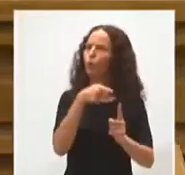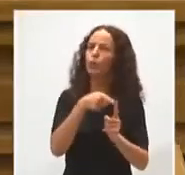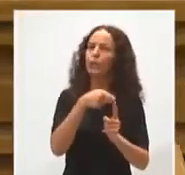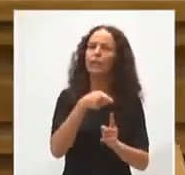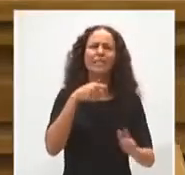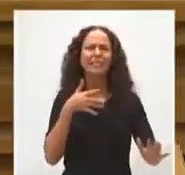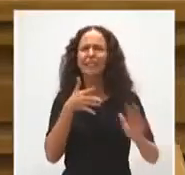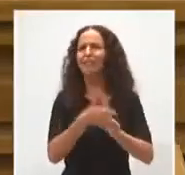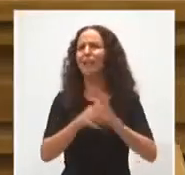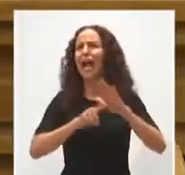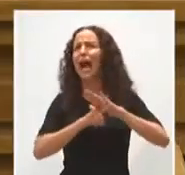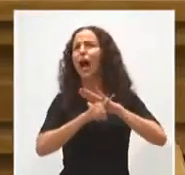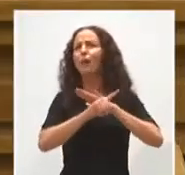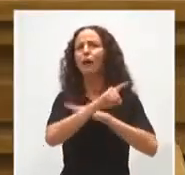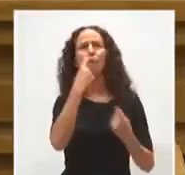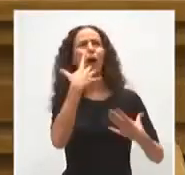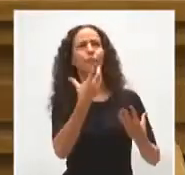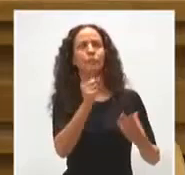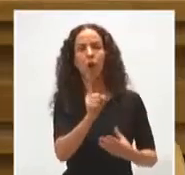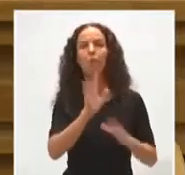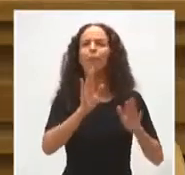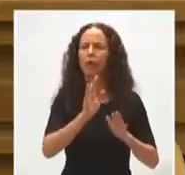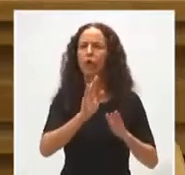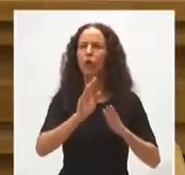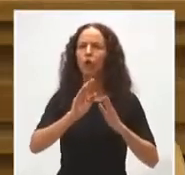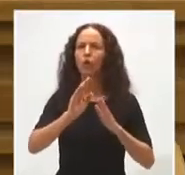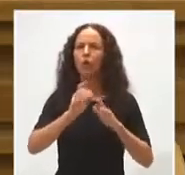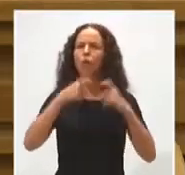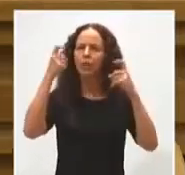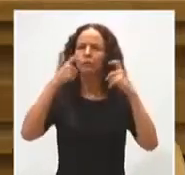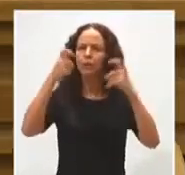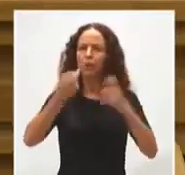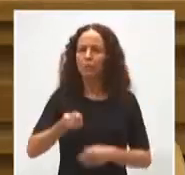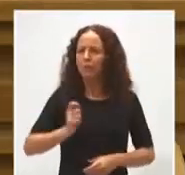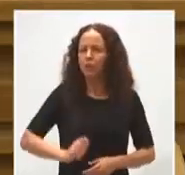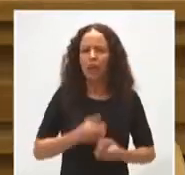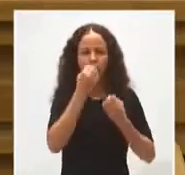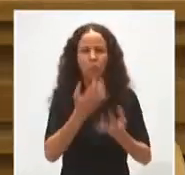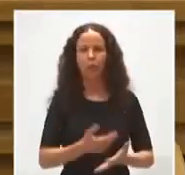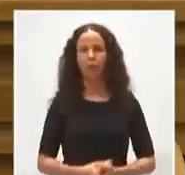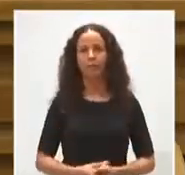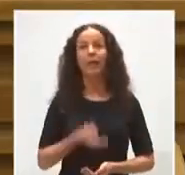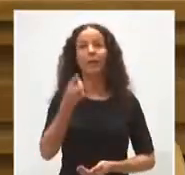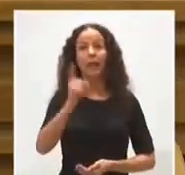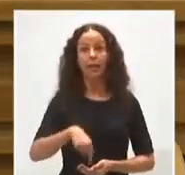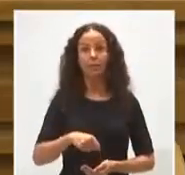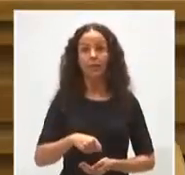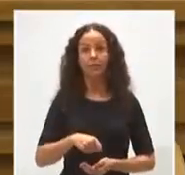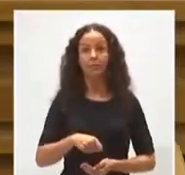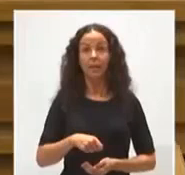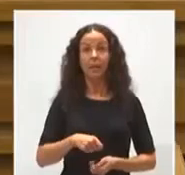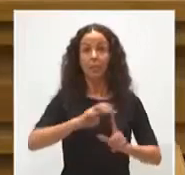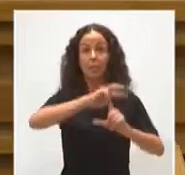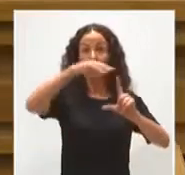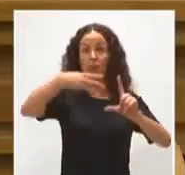avance de los que no se notan y sin embargo significan enorme esfuerzo profesional pondremos en marcha el portal digital del paciente